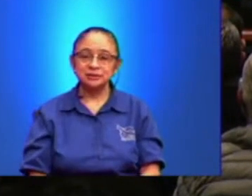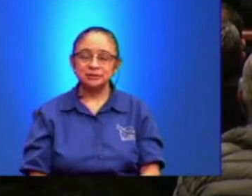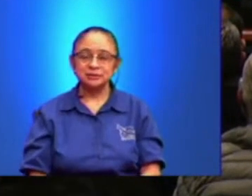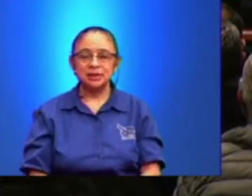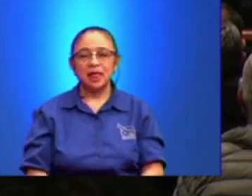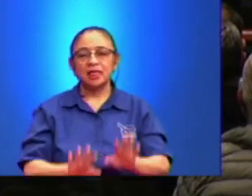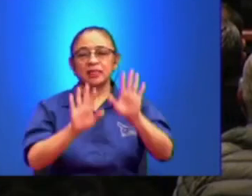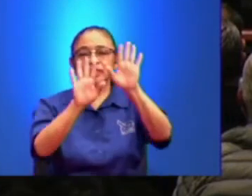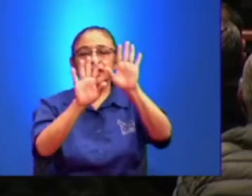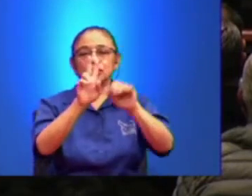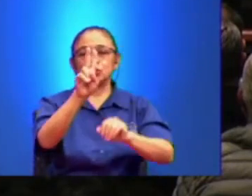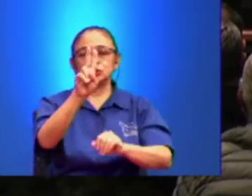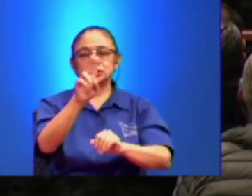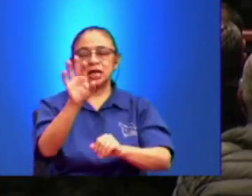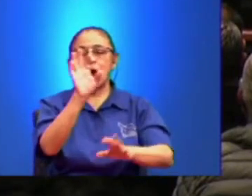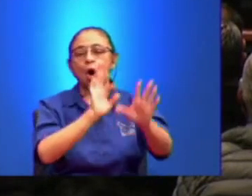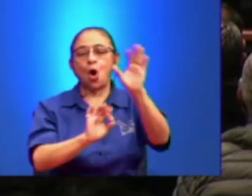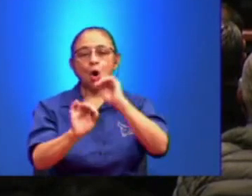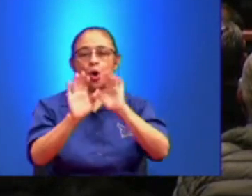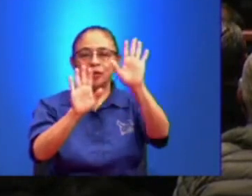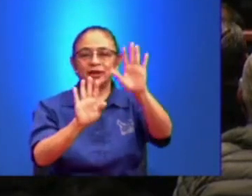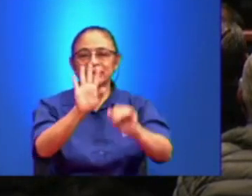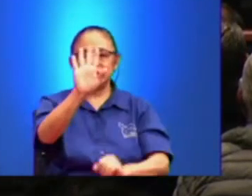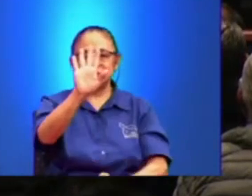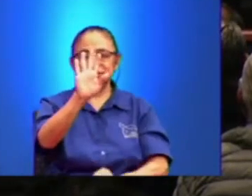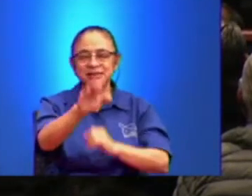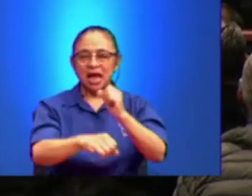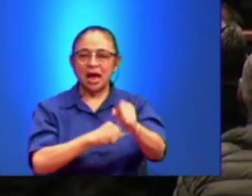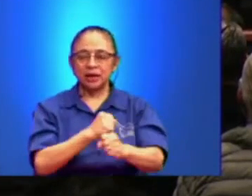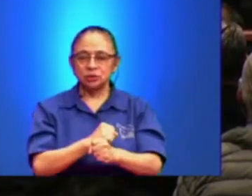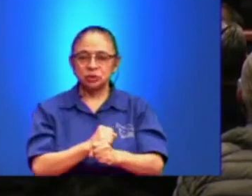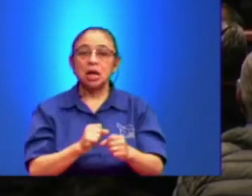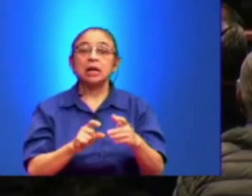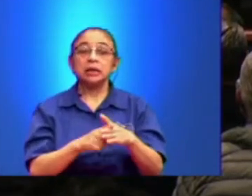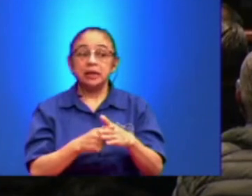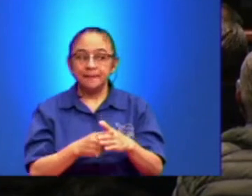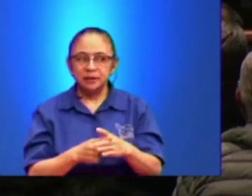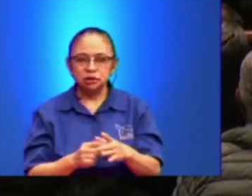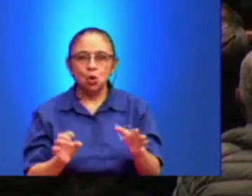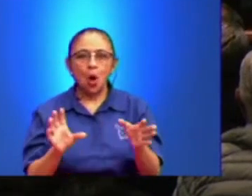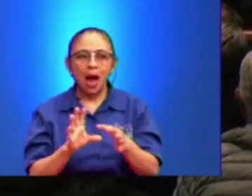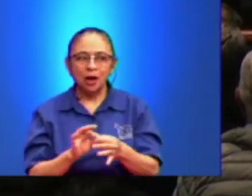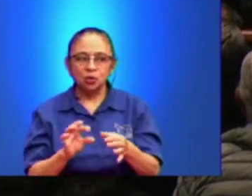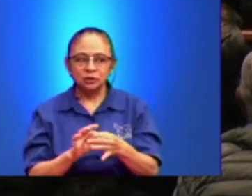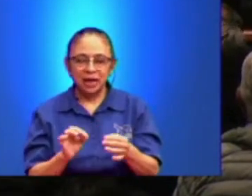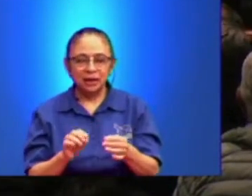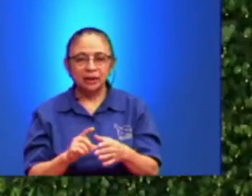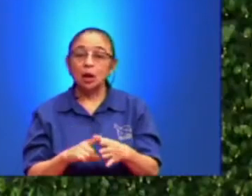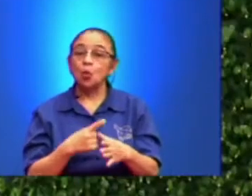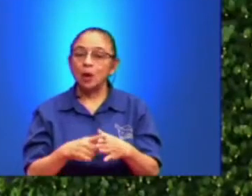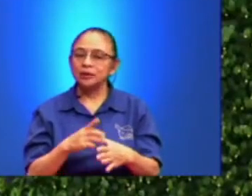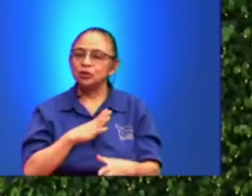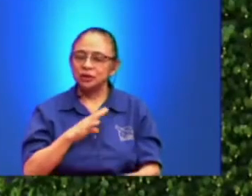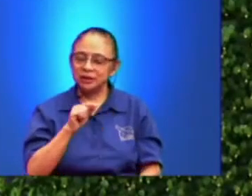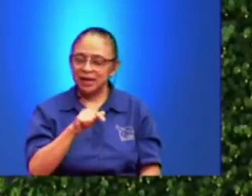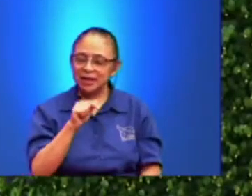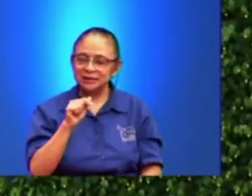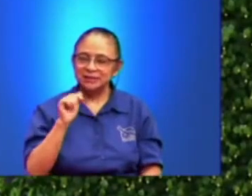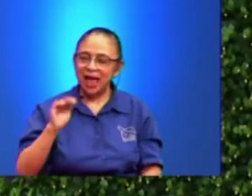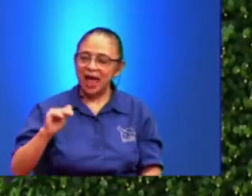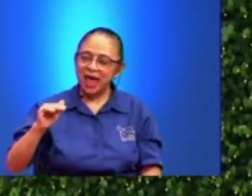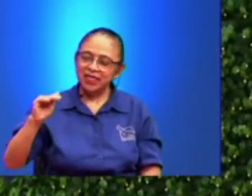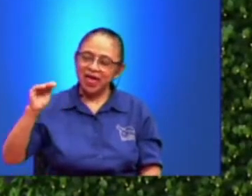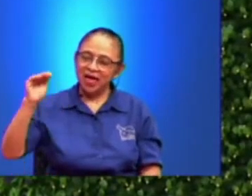15 años y los paso al frente y empezó a contar que él cuando tenía más o menos de seda sin mal no